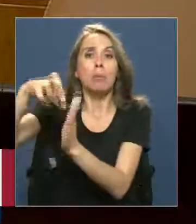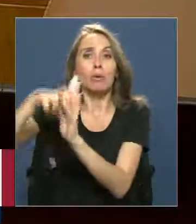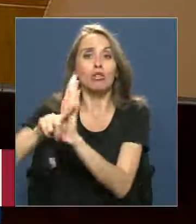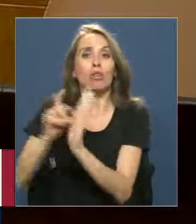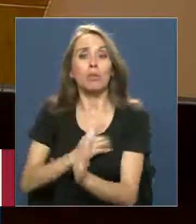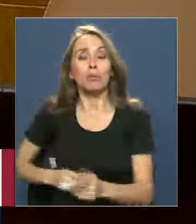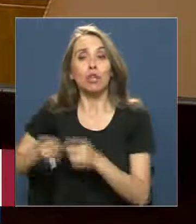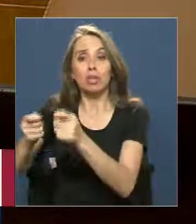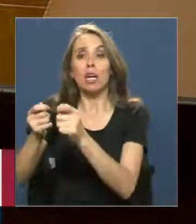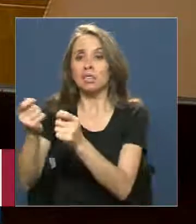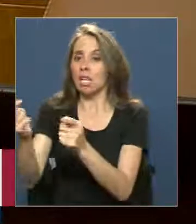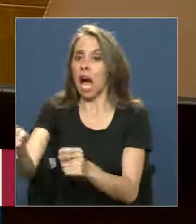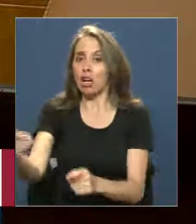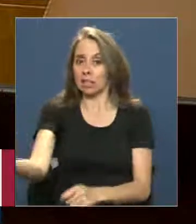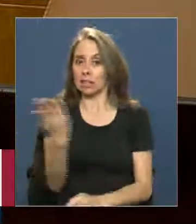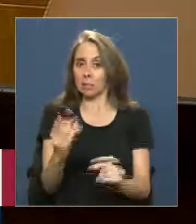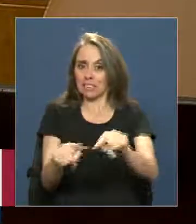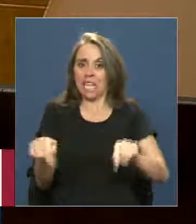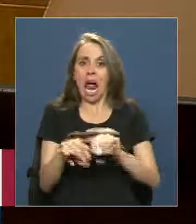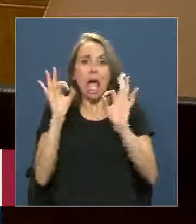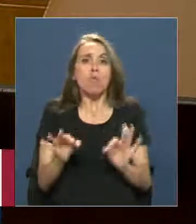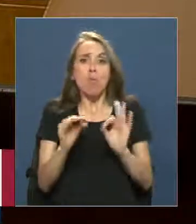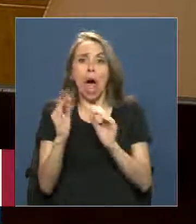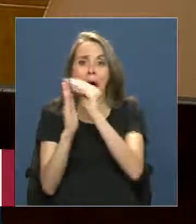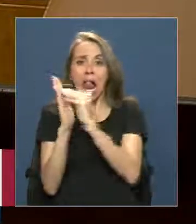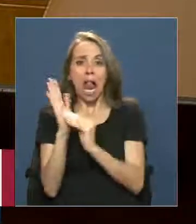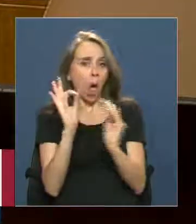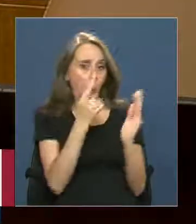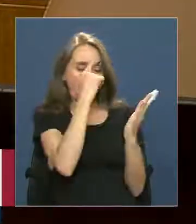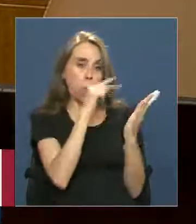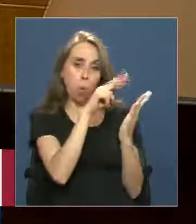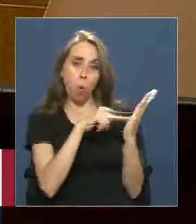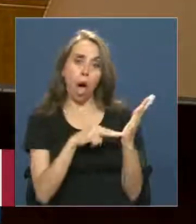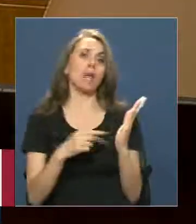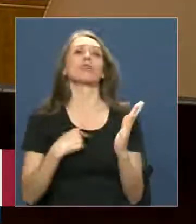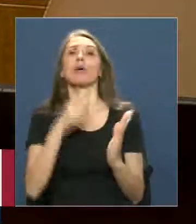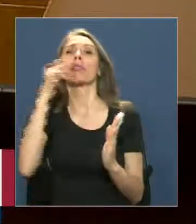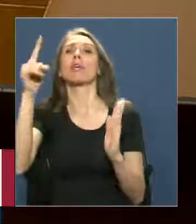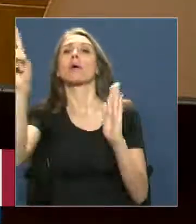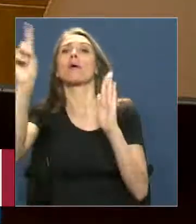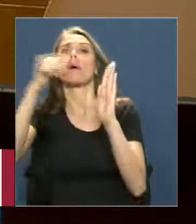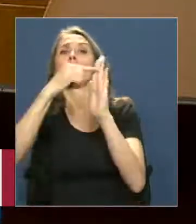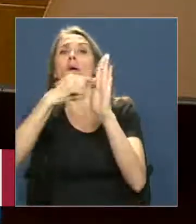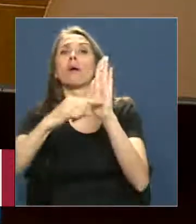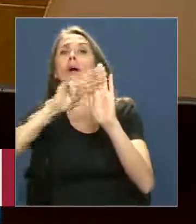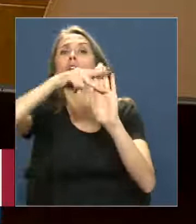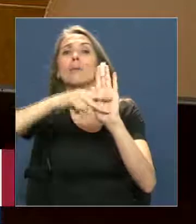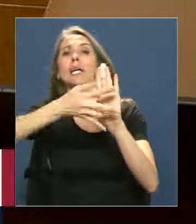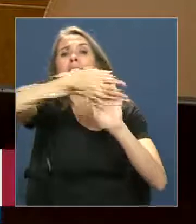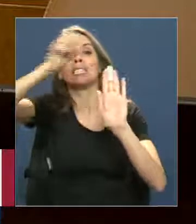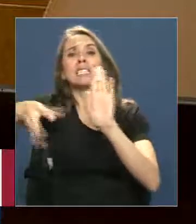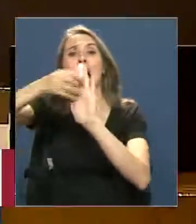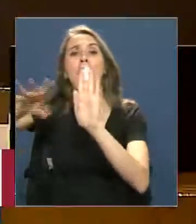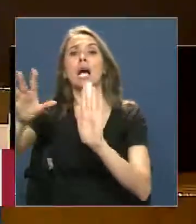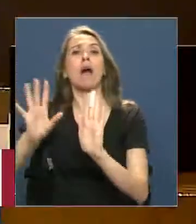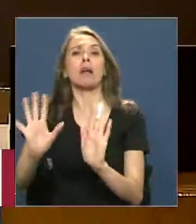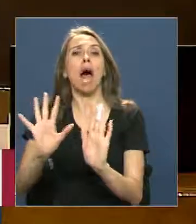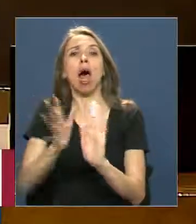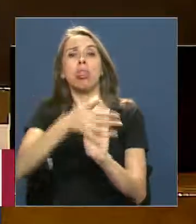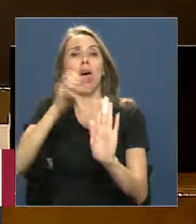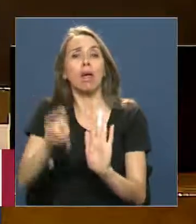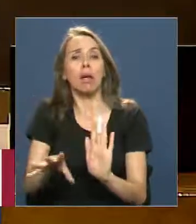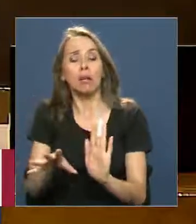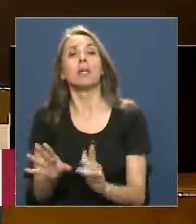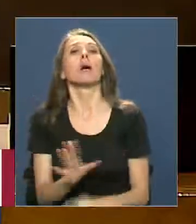parlamentaria llegó tal cual. Entonces, si llegó tal cual, llegó con todas esas enmiendas que nosotros habíamos hecho que se sacaran del proyecto. Gracias. Muy bien,